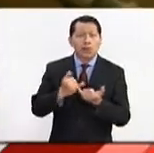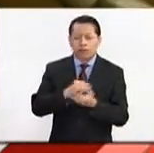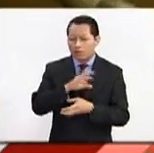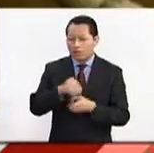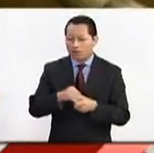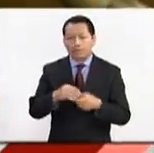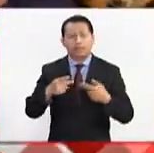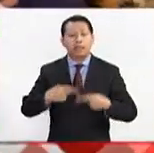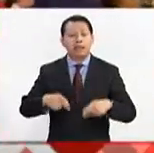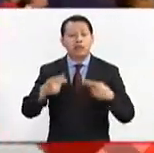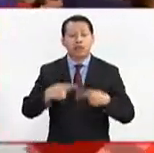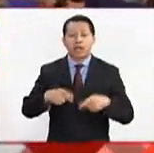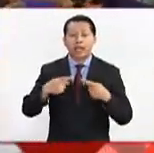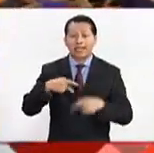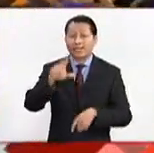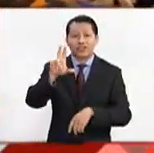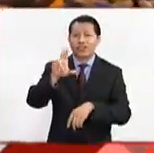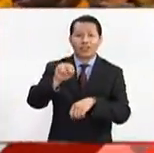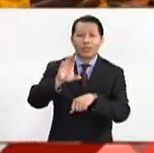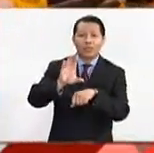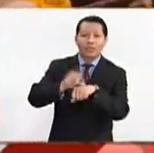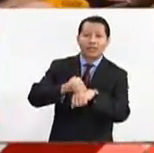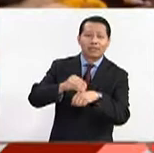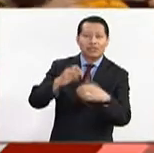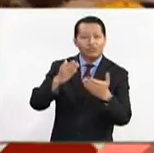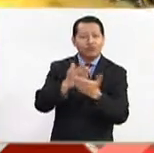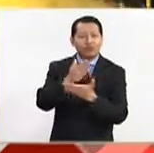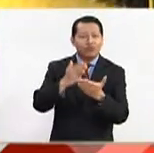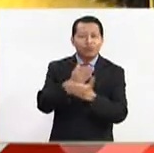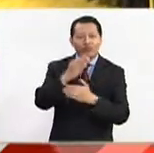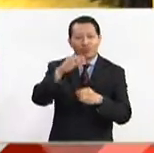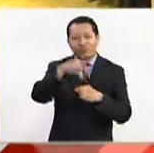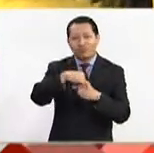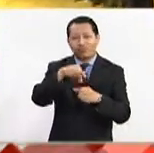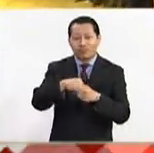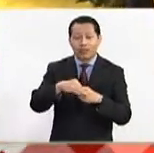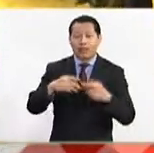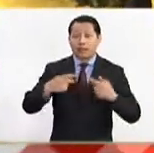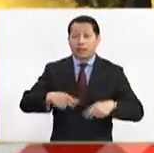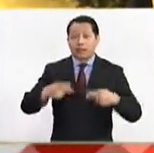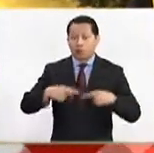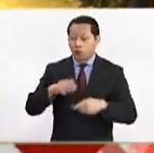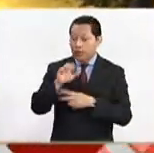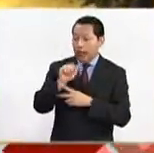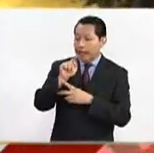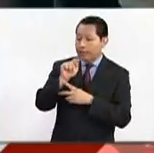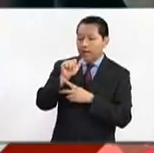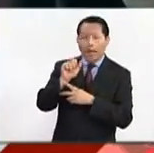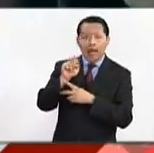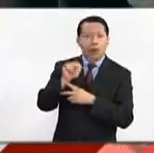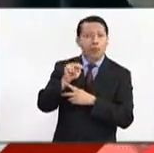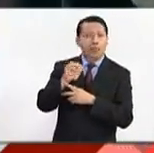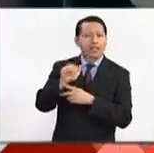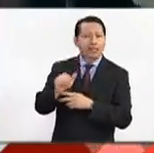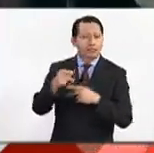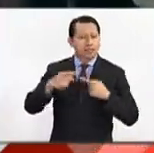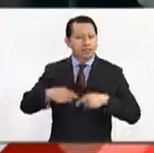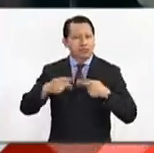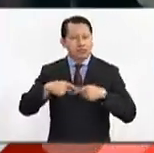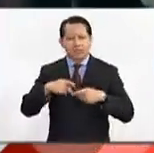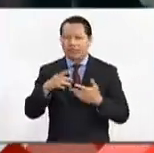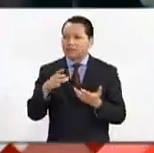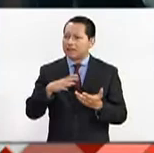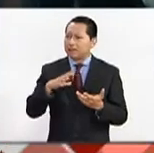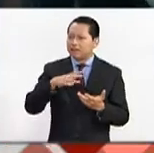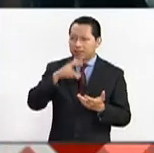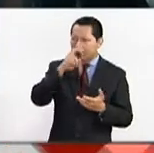a la población que acudieran a las urnas a votar, lo que ocasionó la indignación de los catalanes y diversas manifestaciones. Incluso